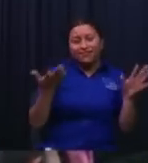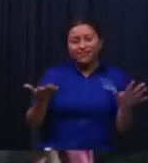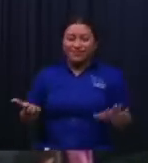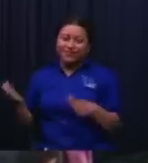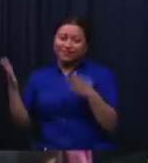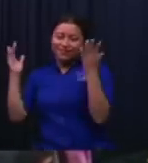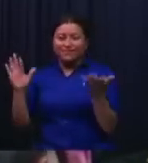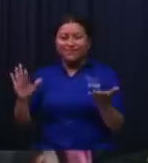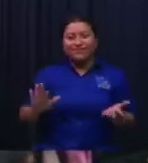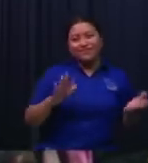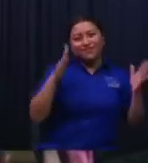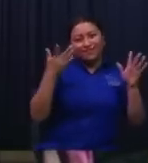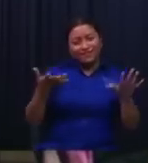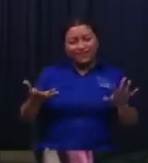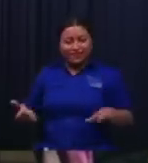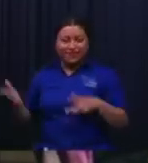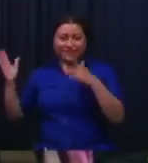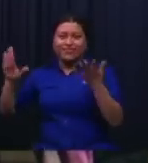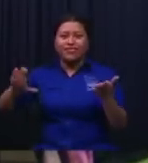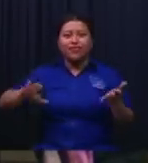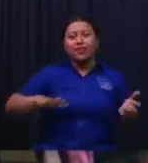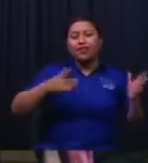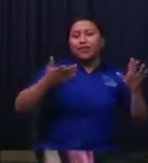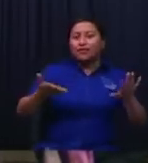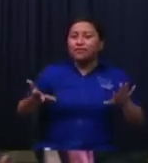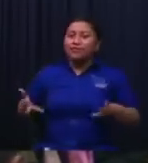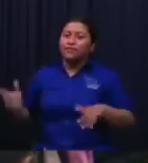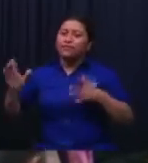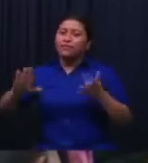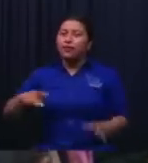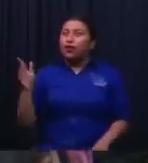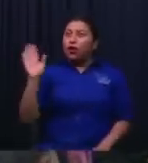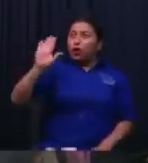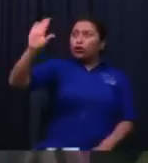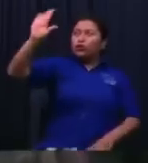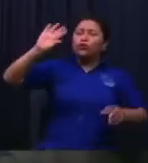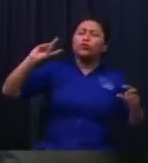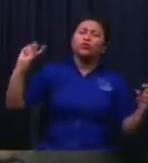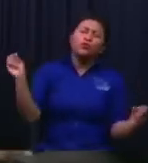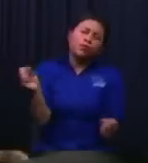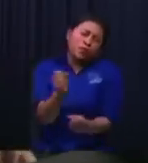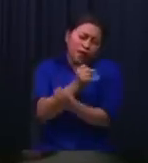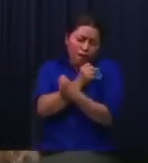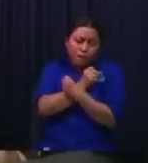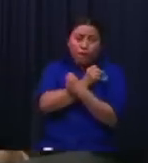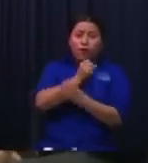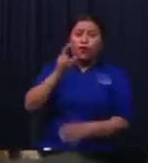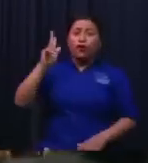Tu amor